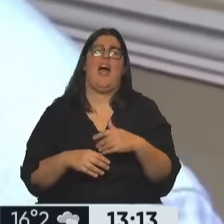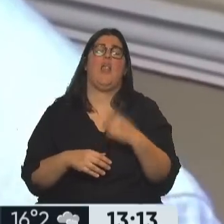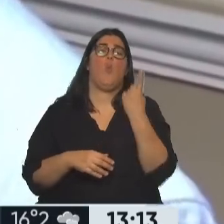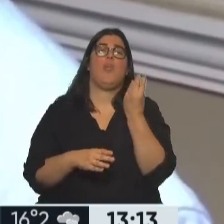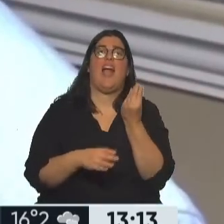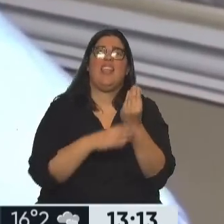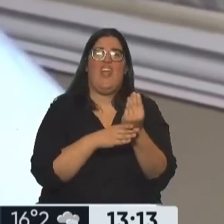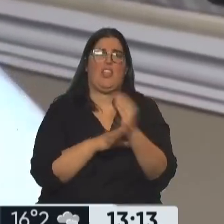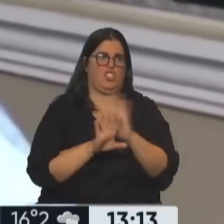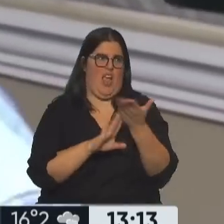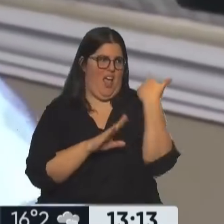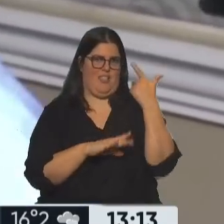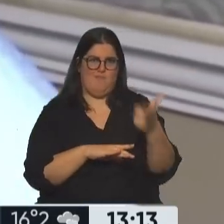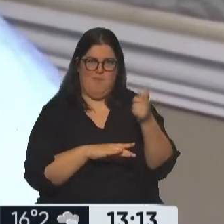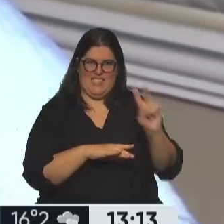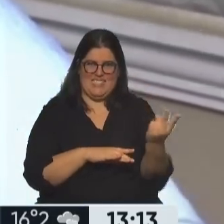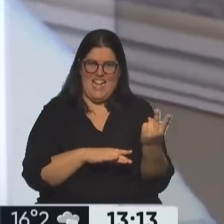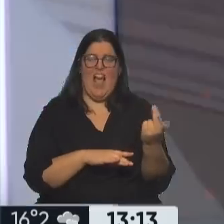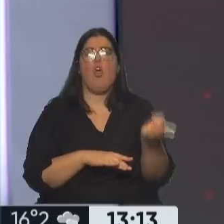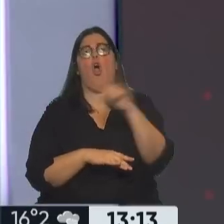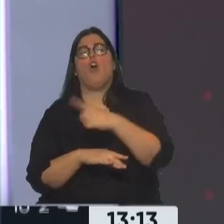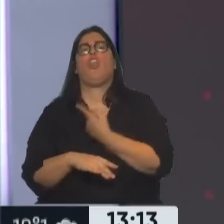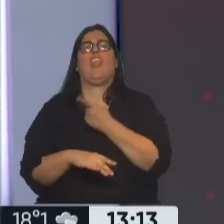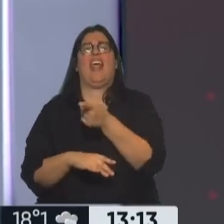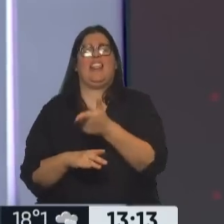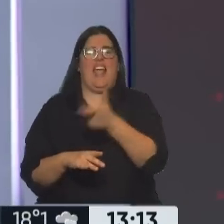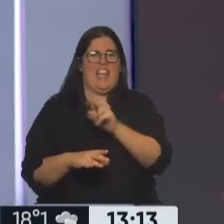un candidato asesinado y otro dirigente asesinado en los últimos días.